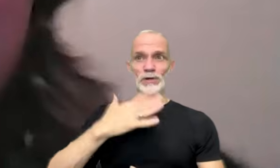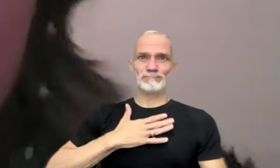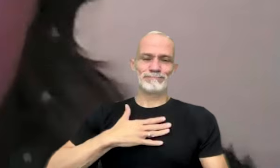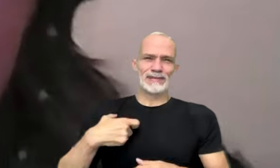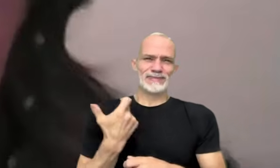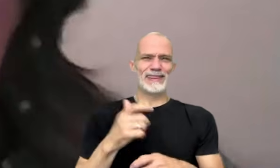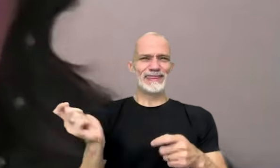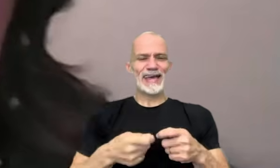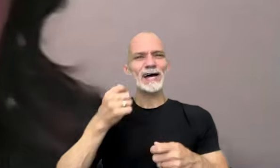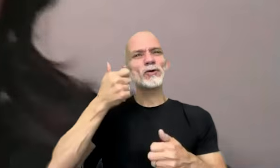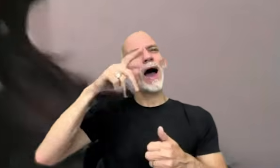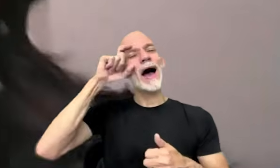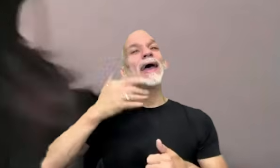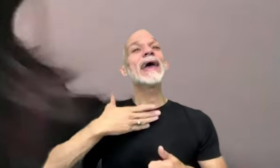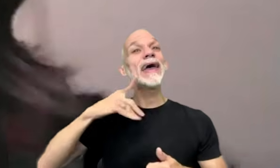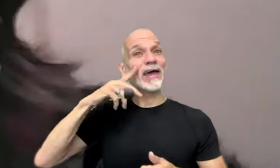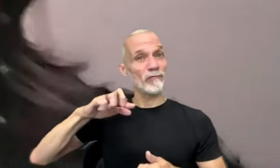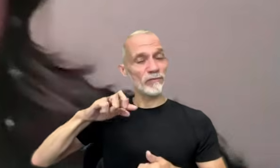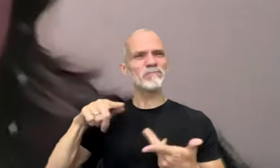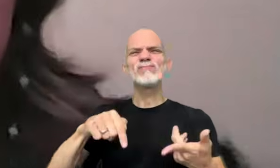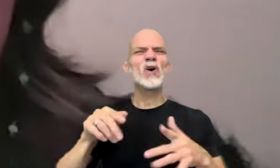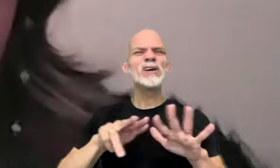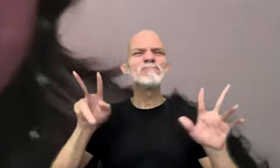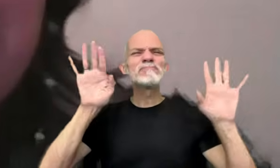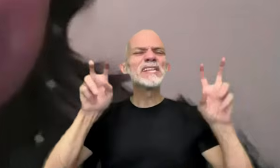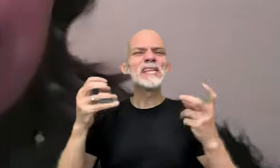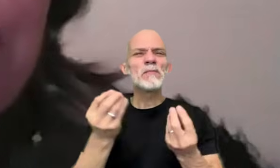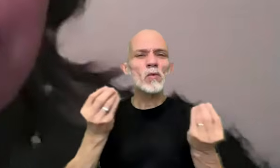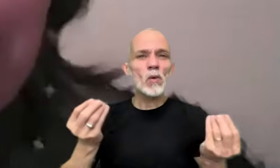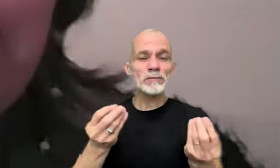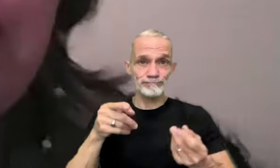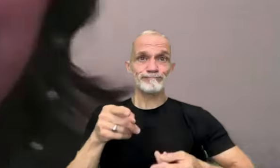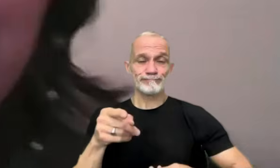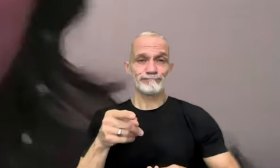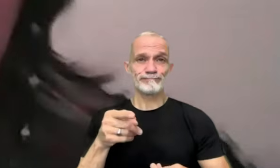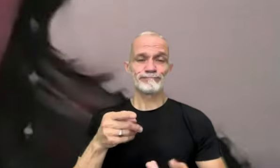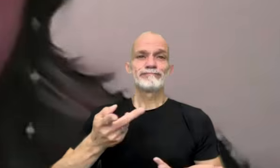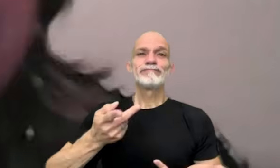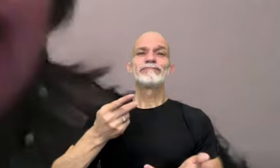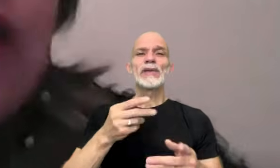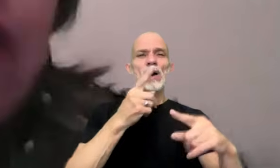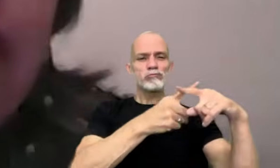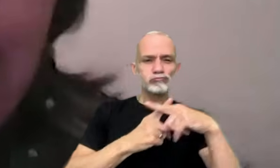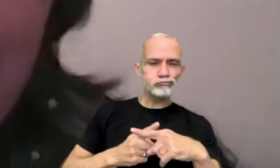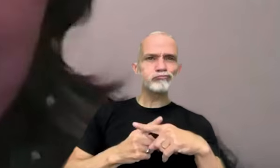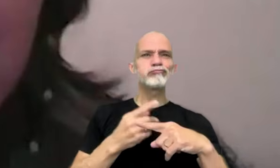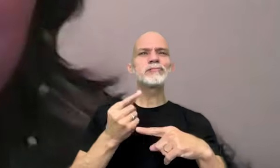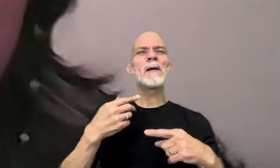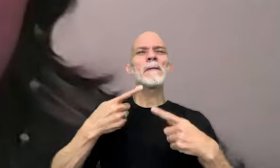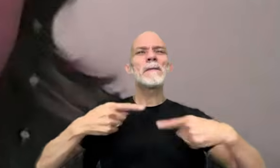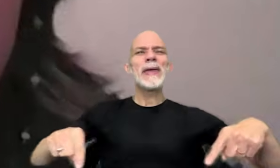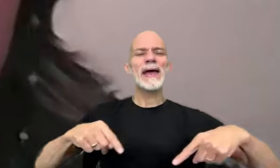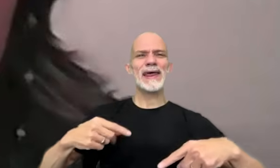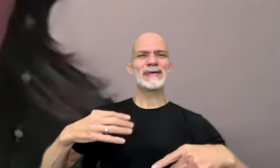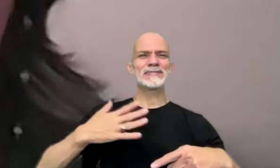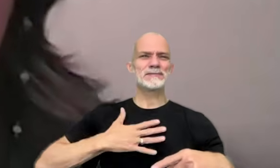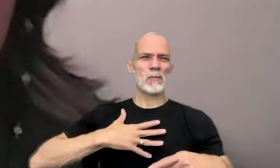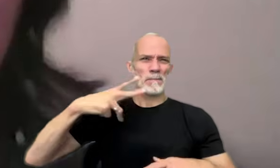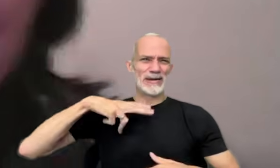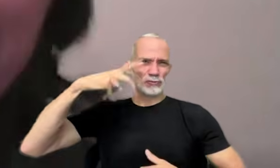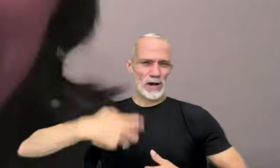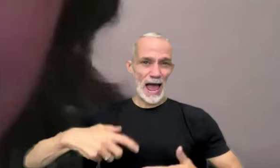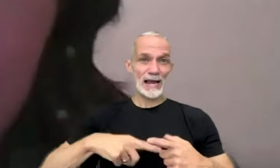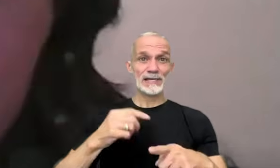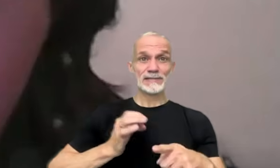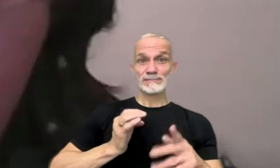de nuestro sindicato de AEFIP. Hoy vamos a estar desarrollando el tema de la liquidación de bienes personales de este